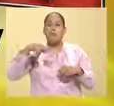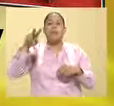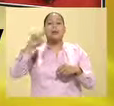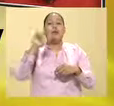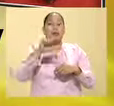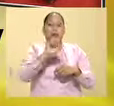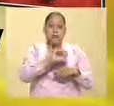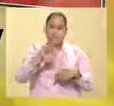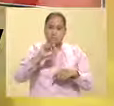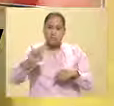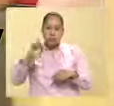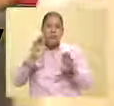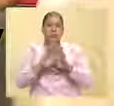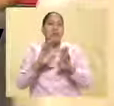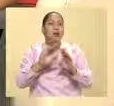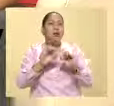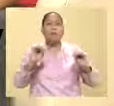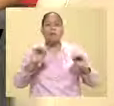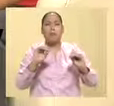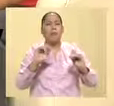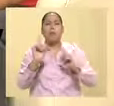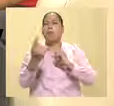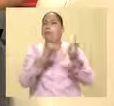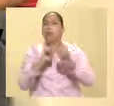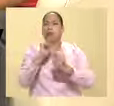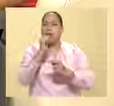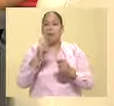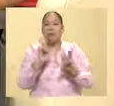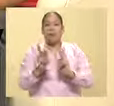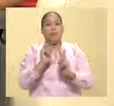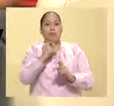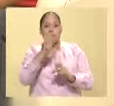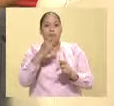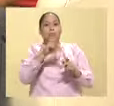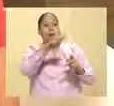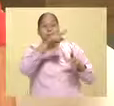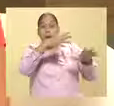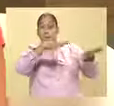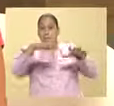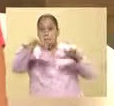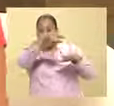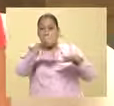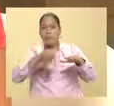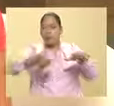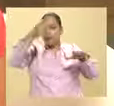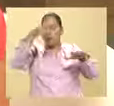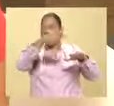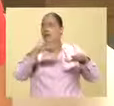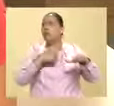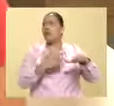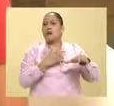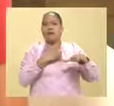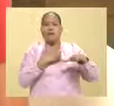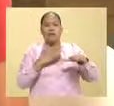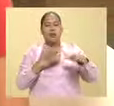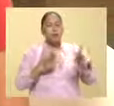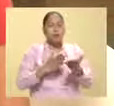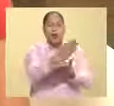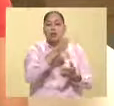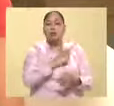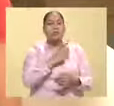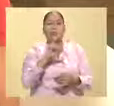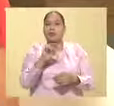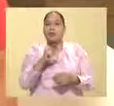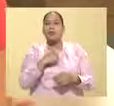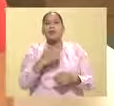semana pongamos puedo no hablar con nadie pero en el mar en la primera travesía no sentí nunca que estaba sola me siento